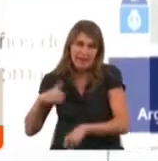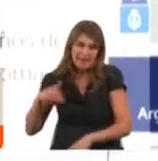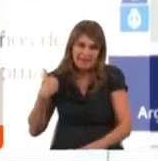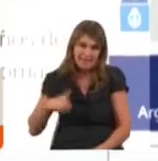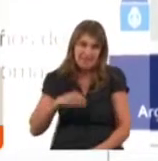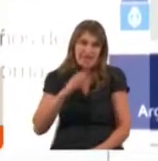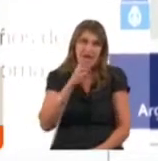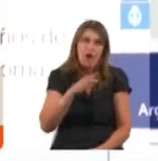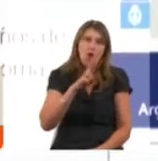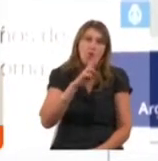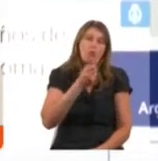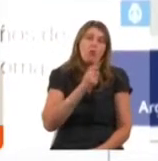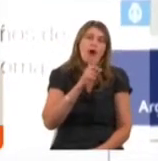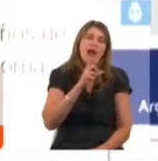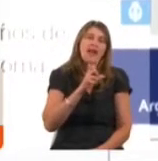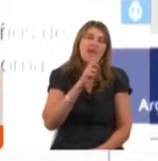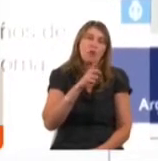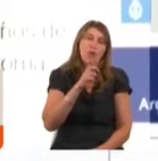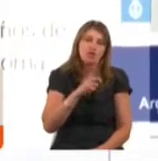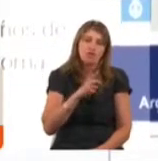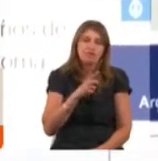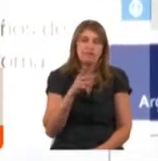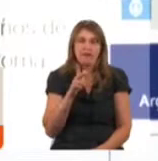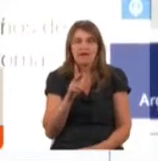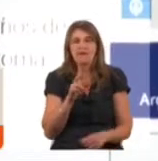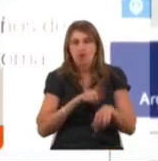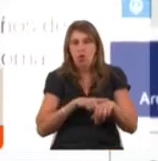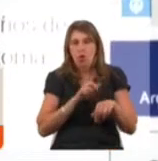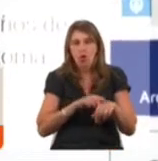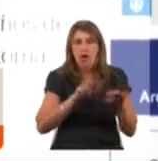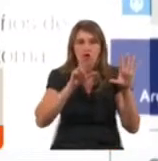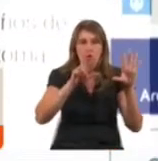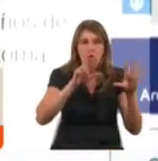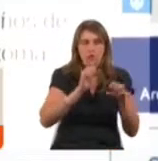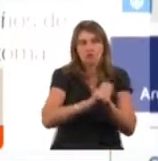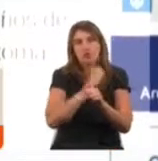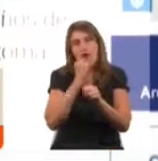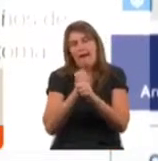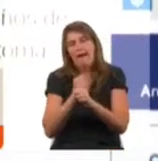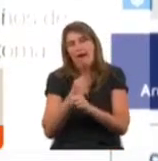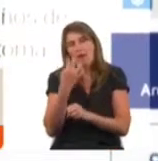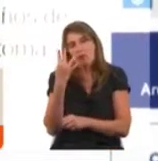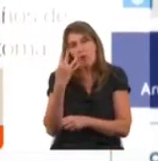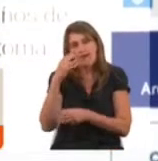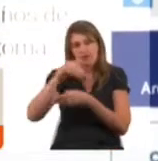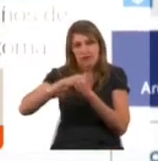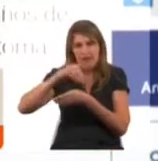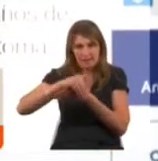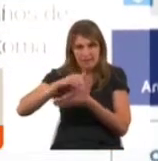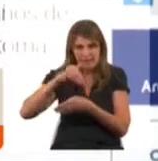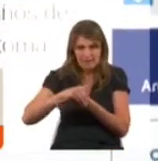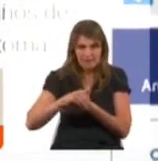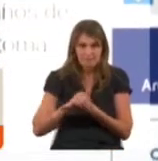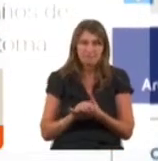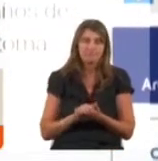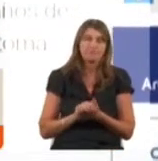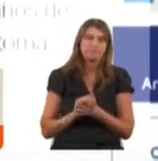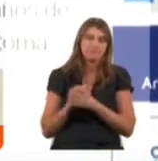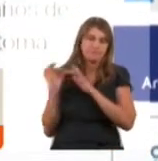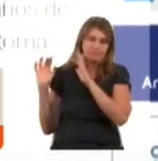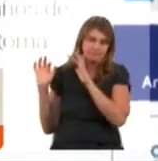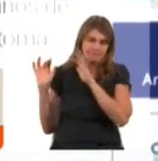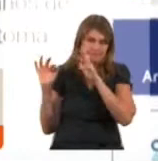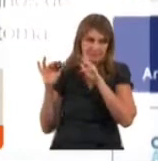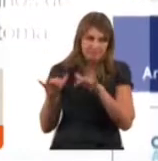Bentos, habilitado diariamente de 8 a 16 horas. Esto es en base a la Oficina de Migraciones de la